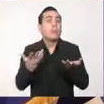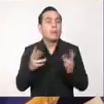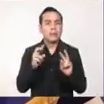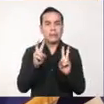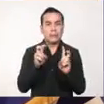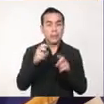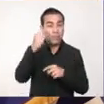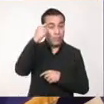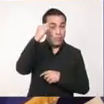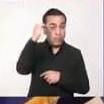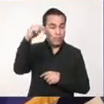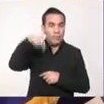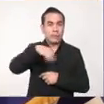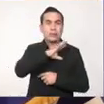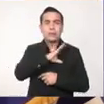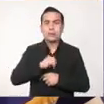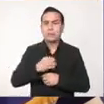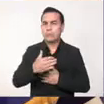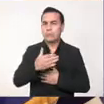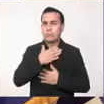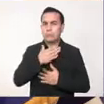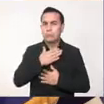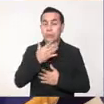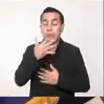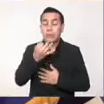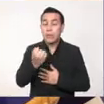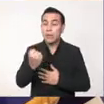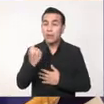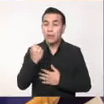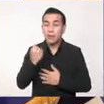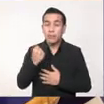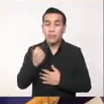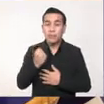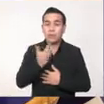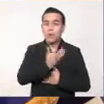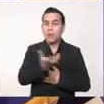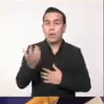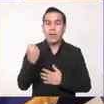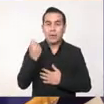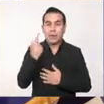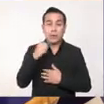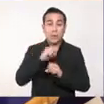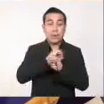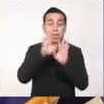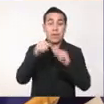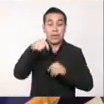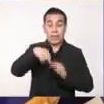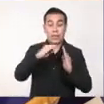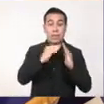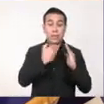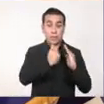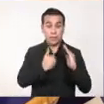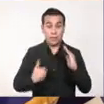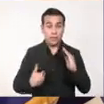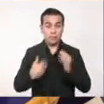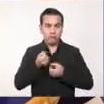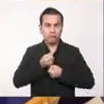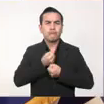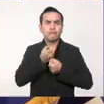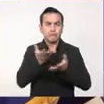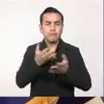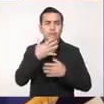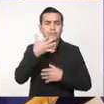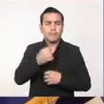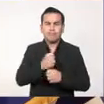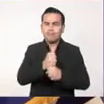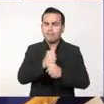últimos días en El Salvador, que creo que es importante que lo escuchen de primera mano, o por lo menos de la versión de Casa Presidencial. Estoy